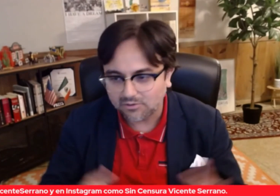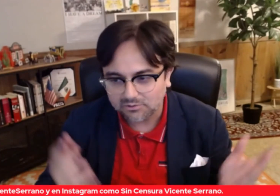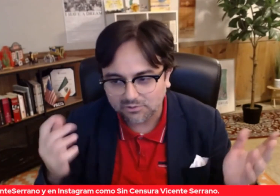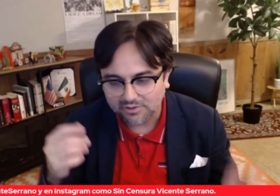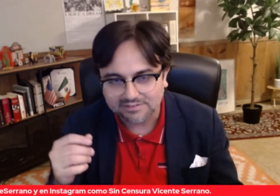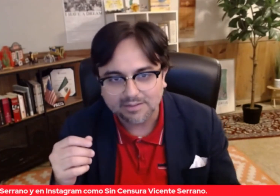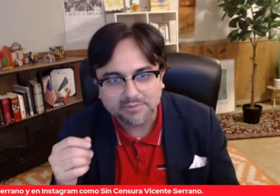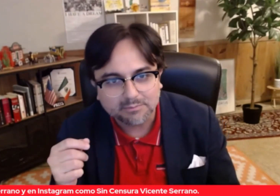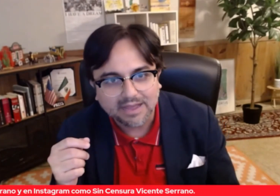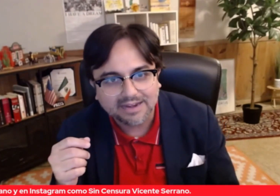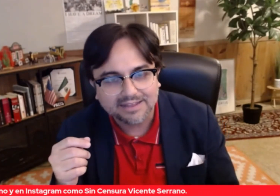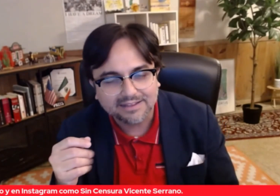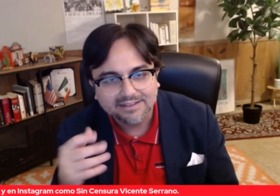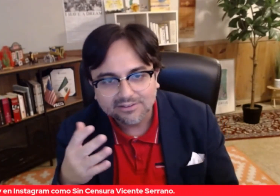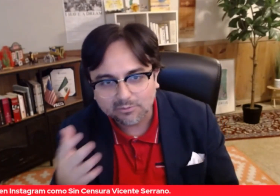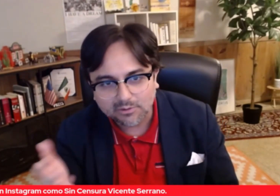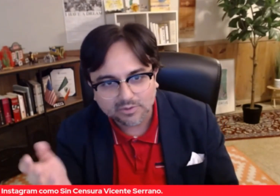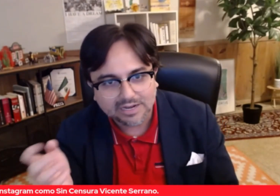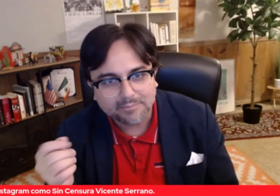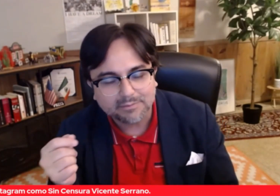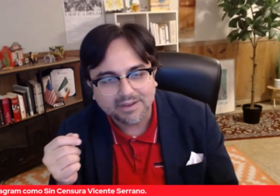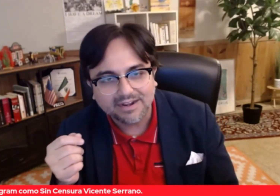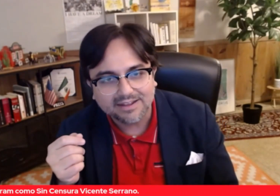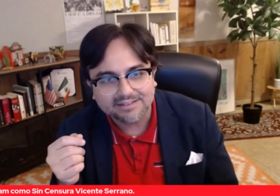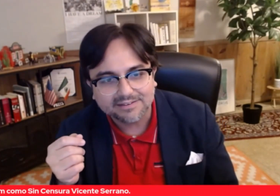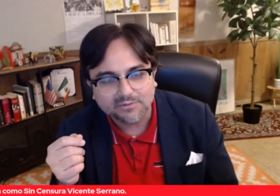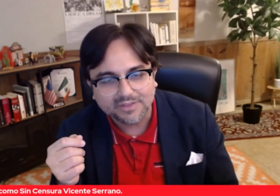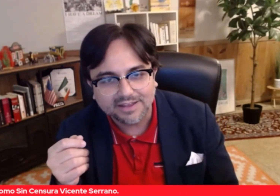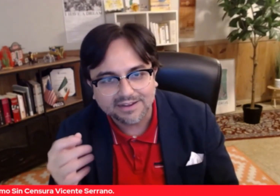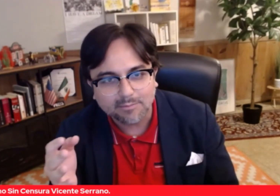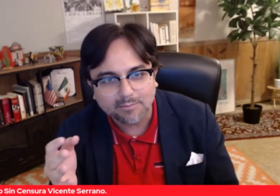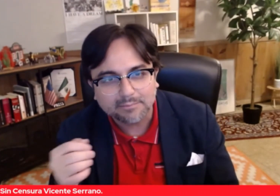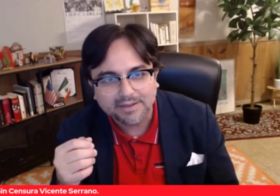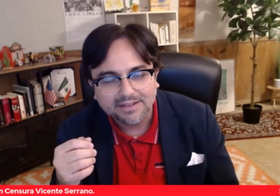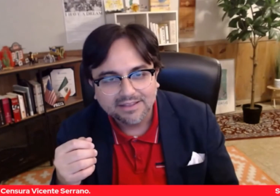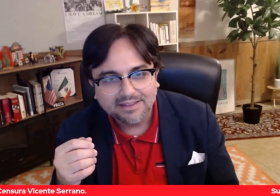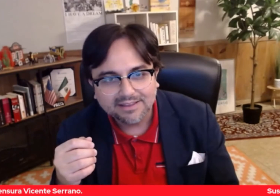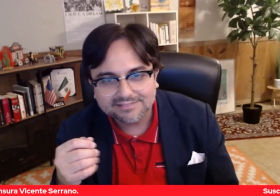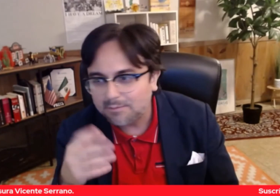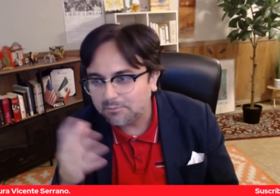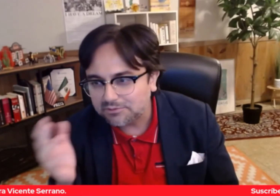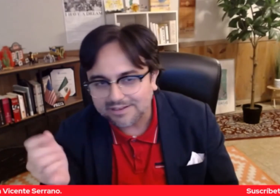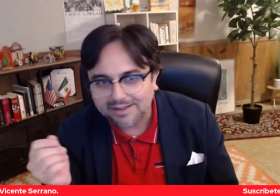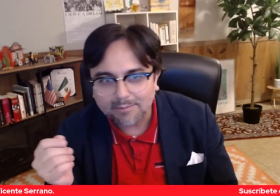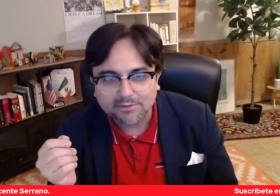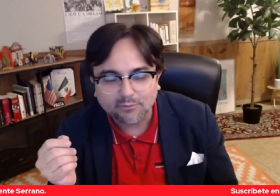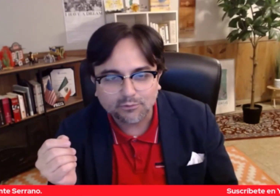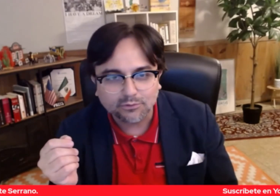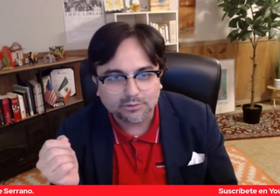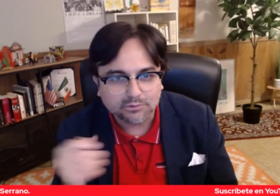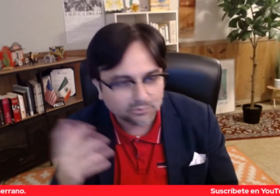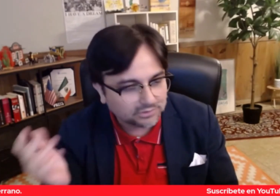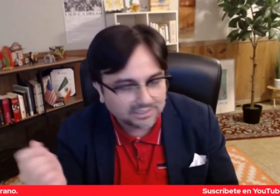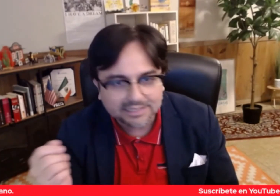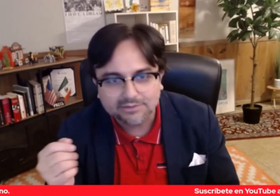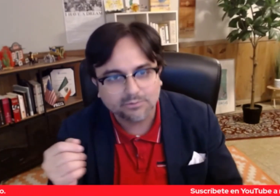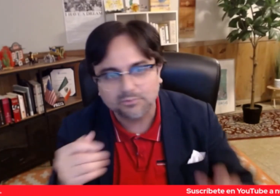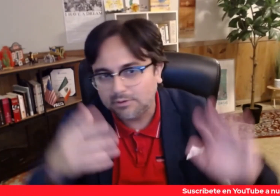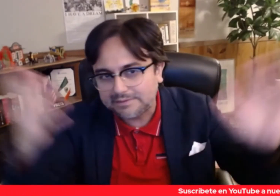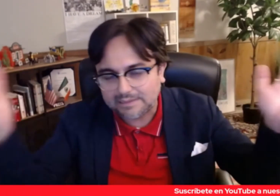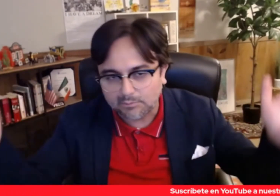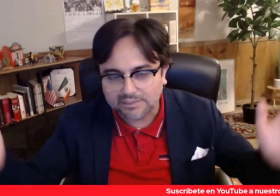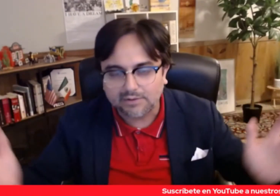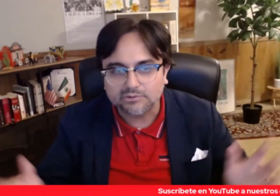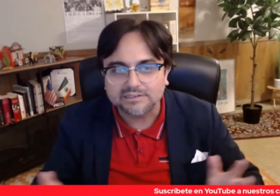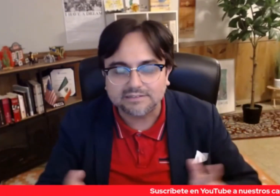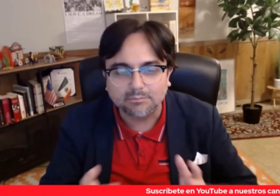al que conozco desde la primaria, estuve con él en la primaria, en la secundaria, en la prepa. Estábamos intercambiando fotos de nuestros hijitos, pues